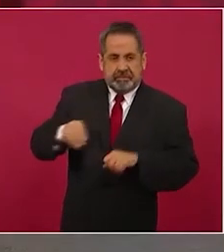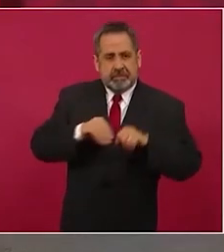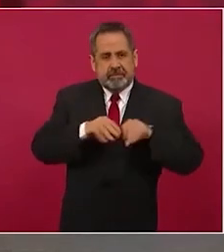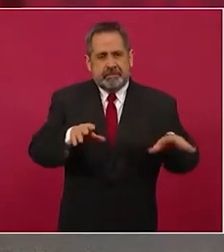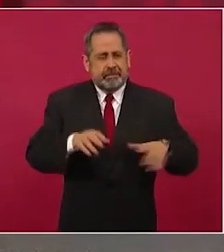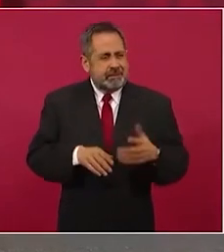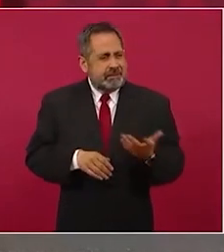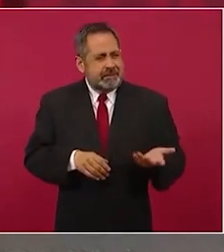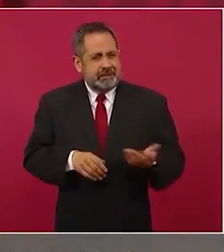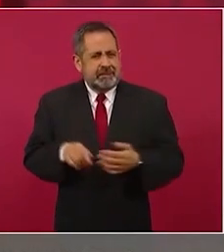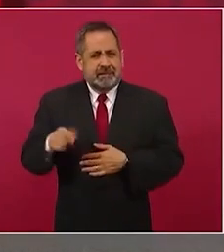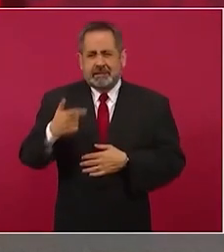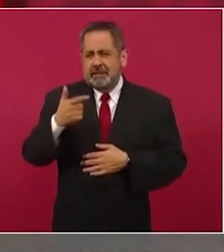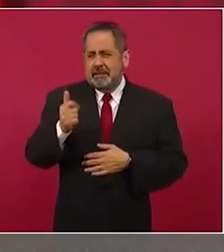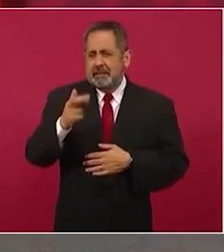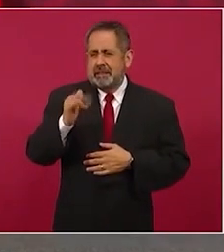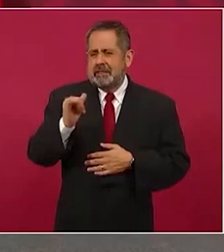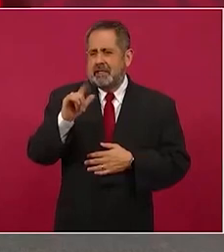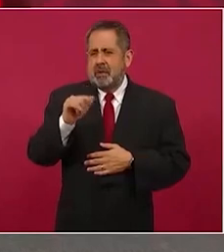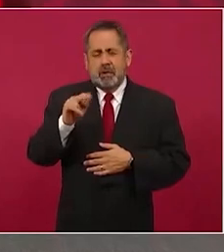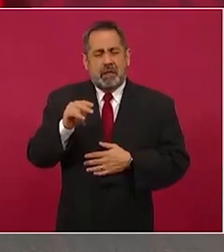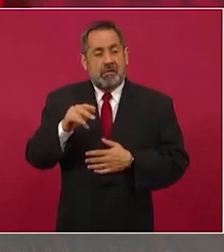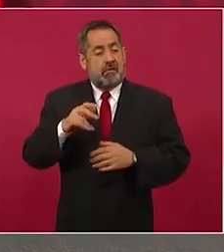García Luna,